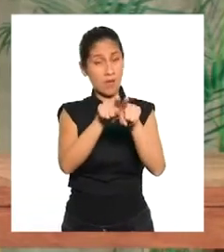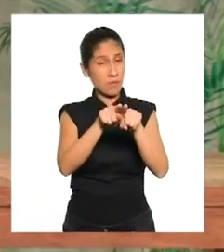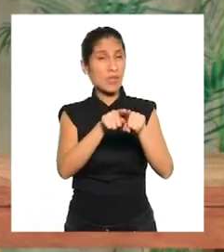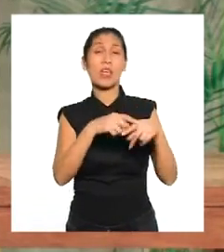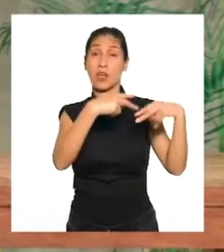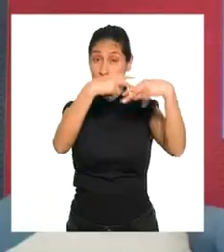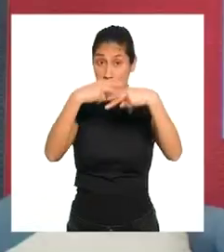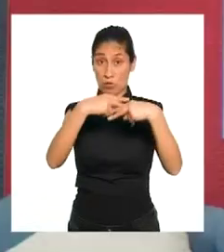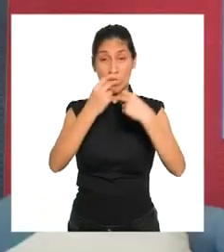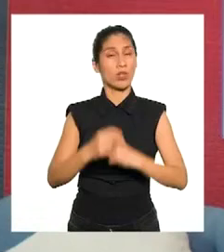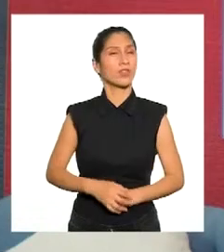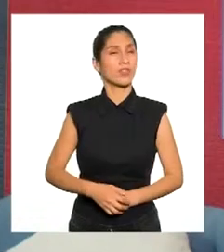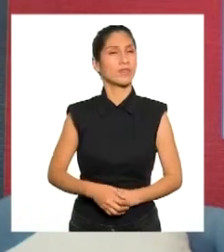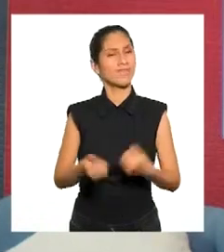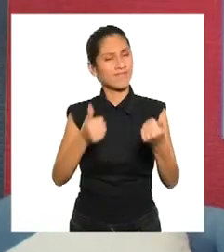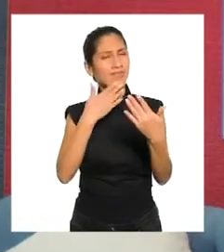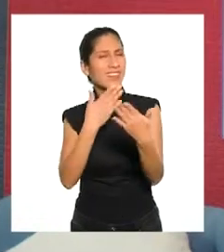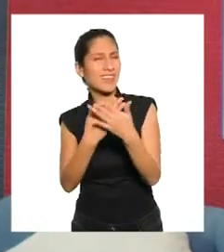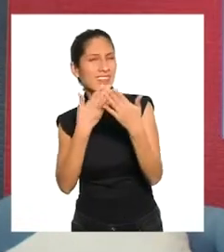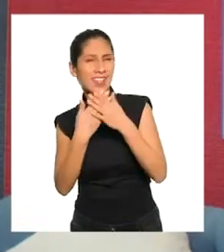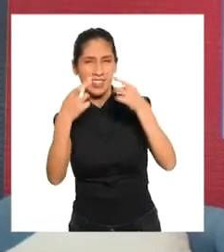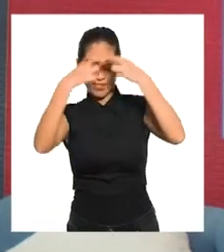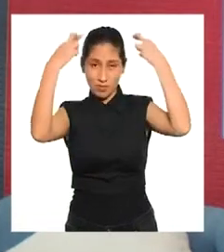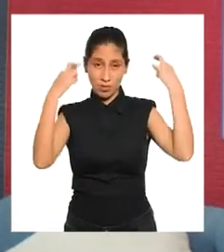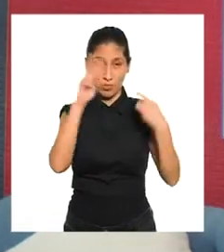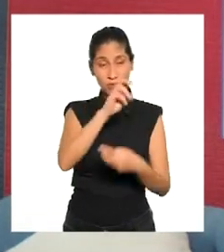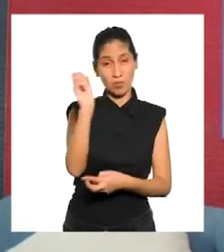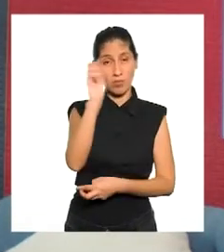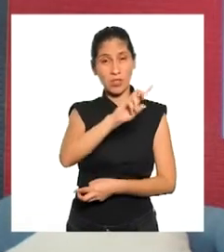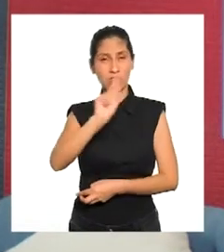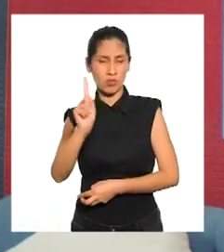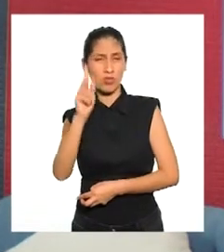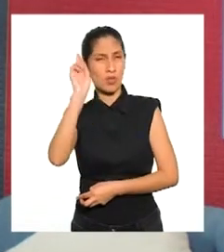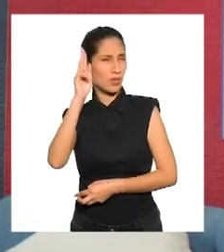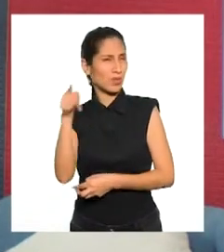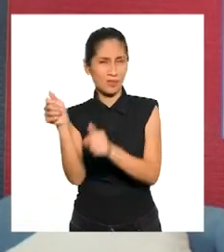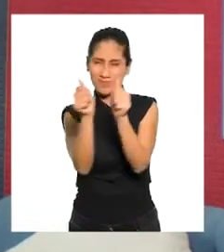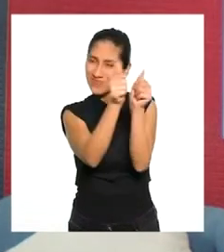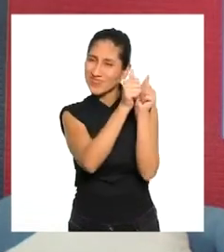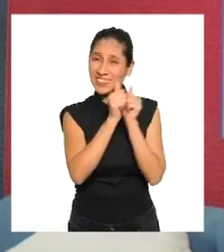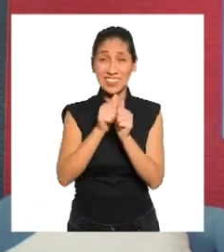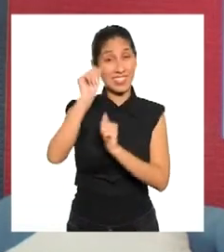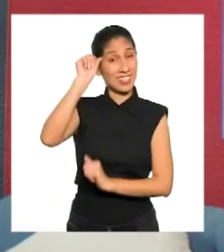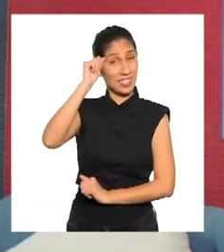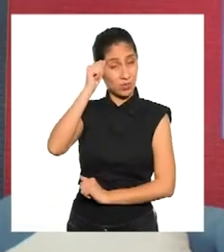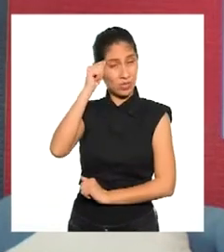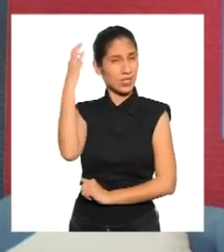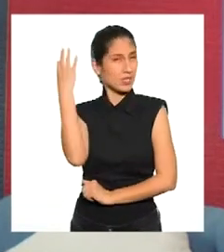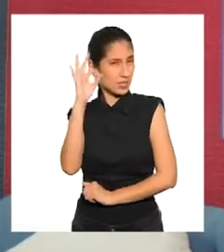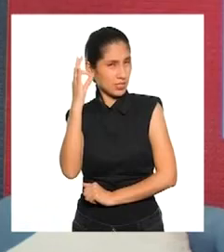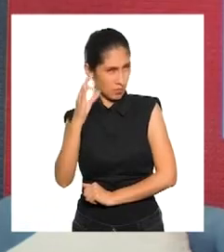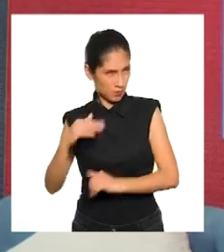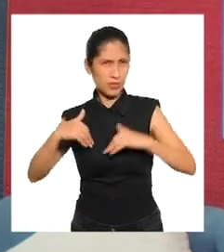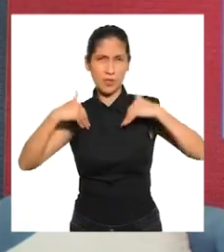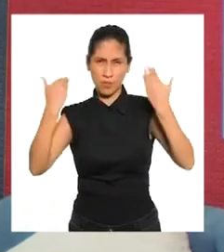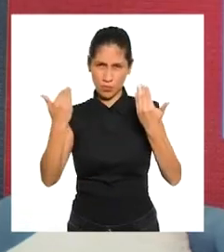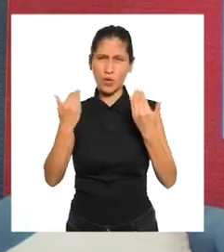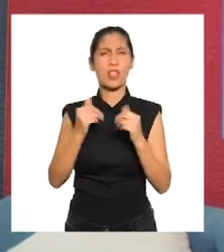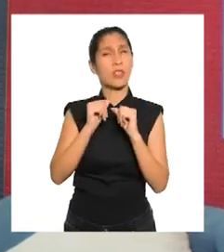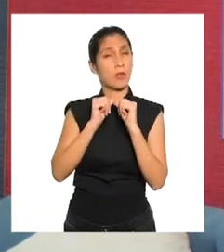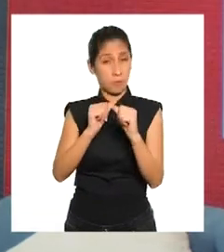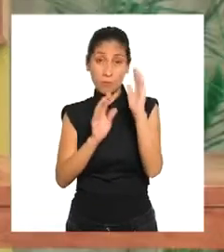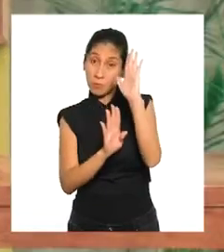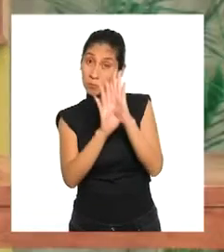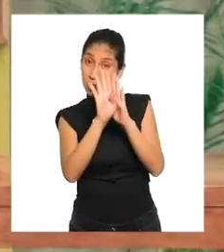¡A cuidarnos! Muchas gracias, promo 2021, y al profesor por acompañarnos. Recuerden, siempre se puede hacer algo por mejorar nuestra